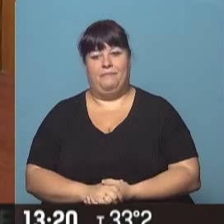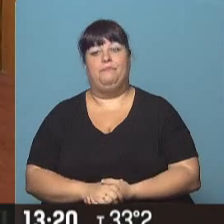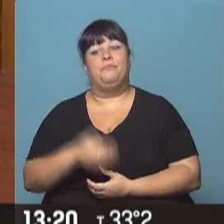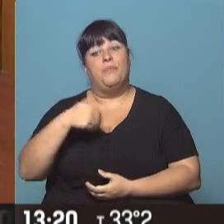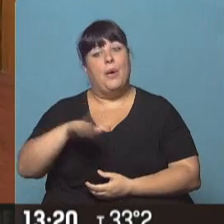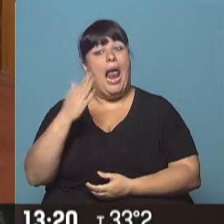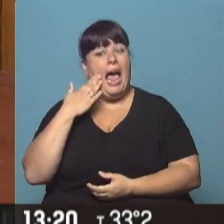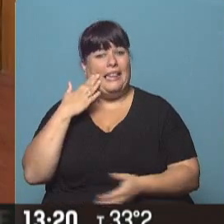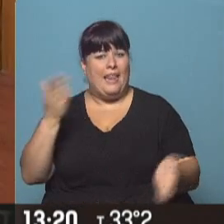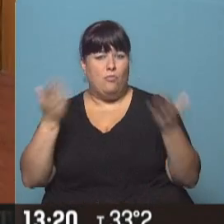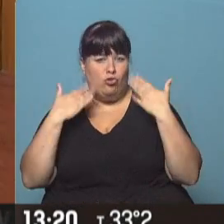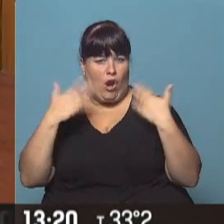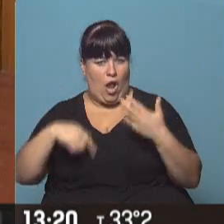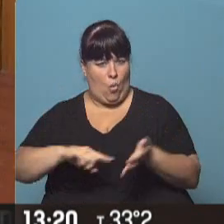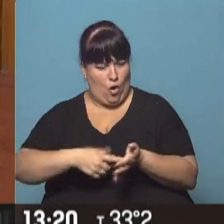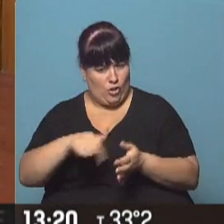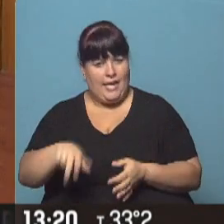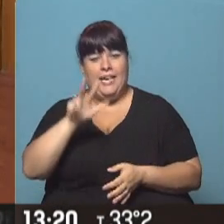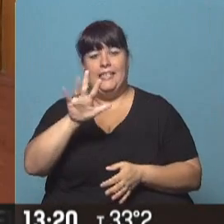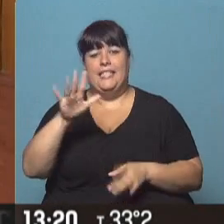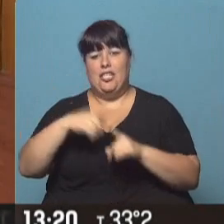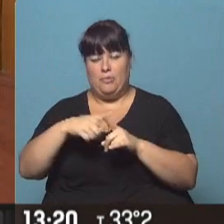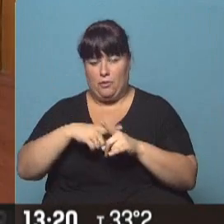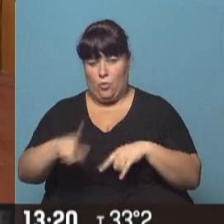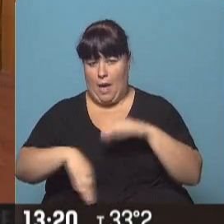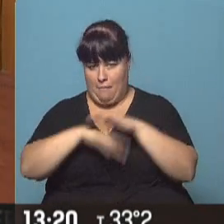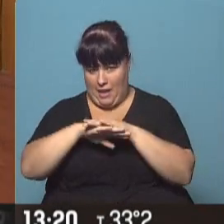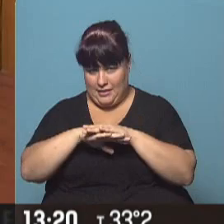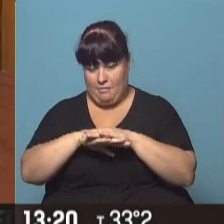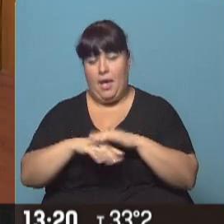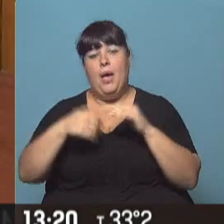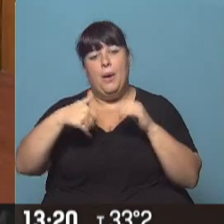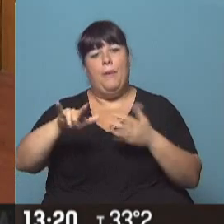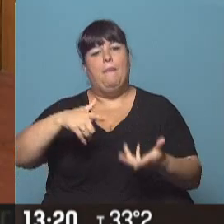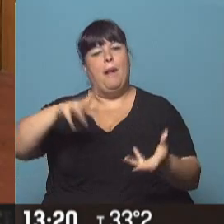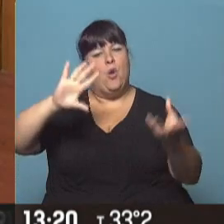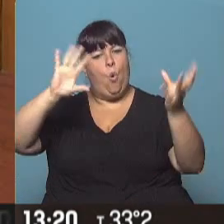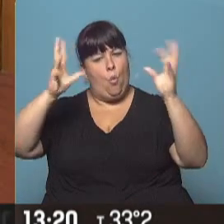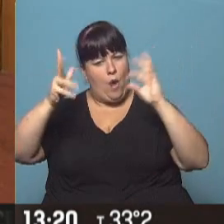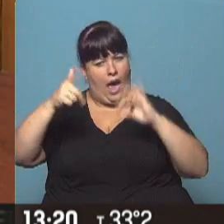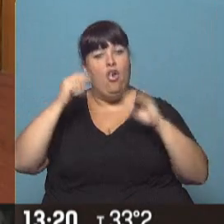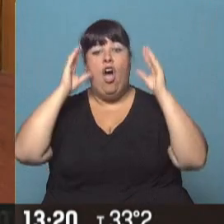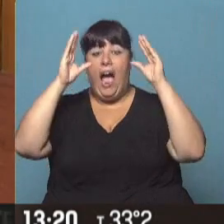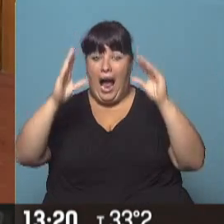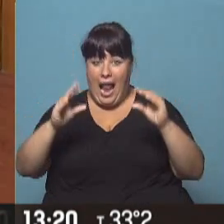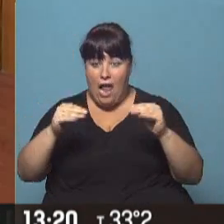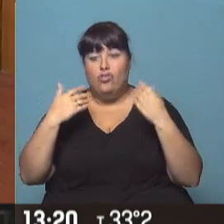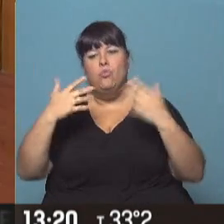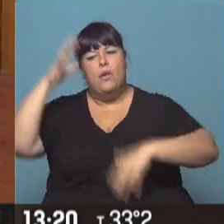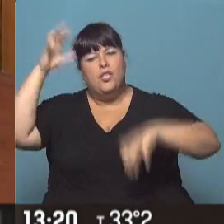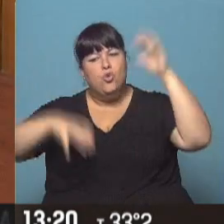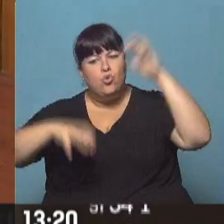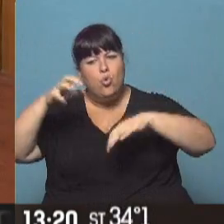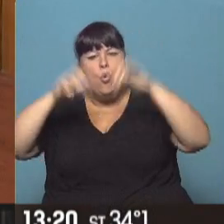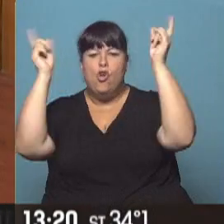Y tendremos una tarde calurosa en la ciudad de Buenos Aires. 35 grados será la temperatura máxima. Comenzará a aumentar la nubosidad y hacia la noche la posibilidad de chaparrones,